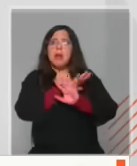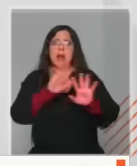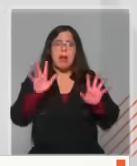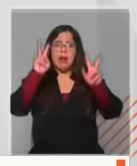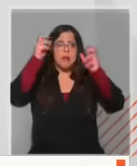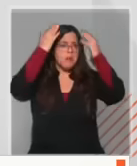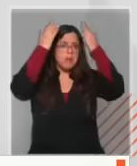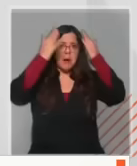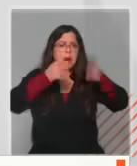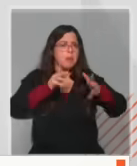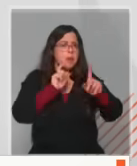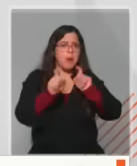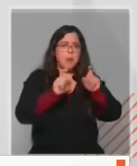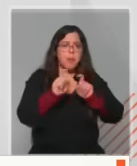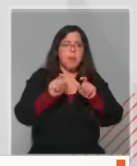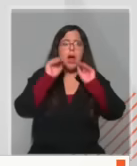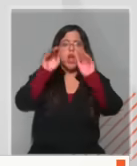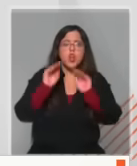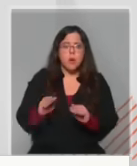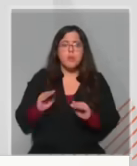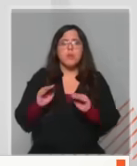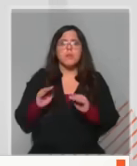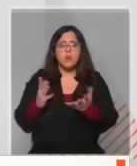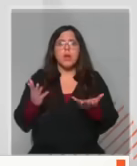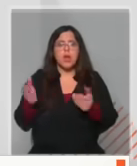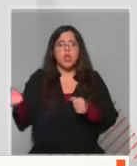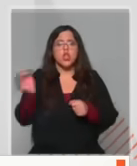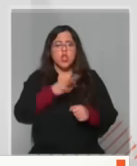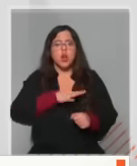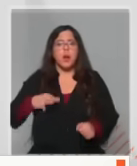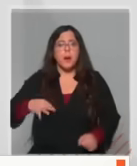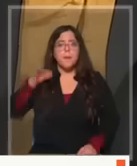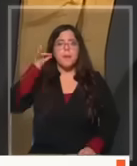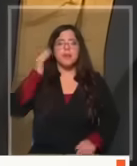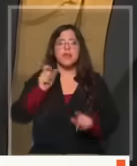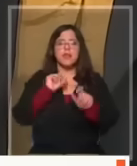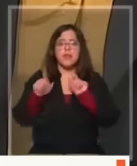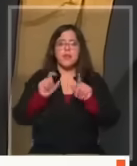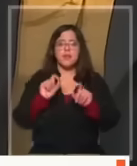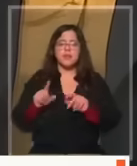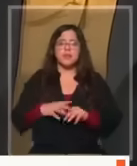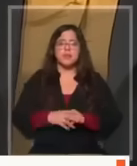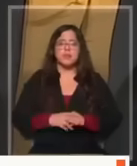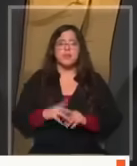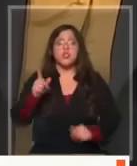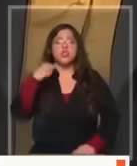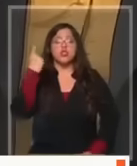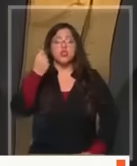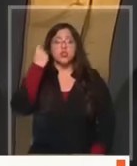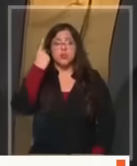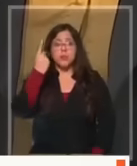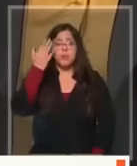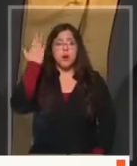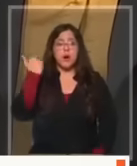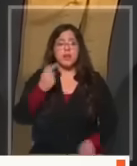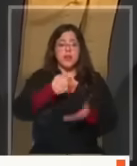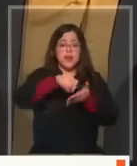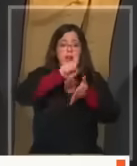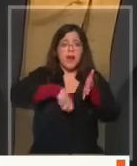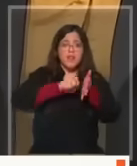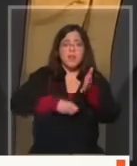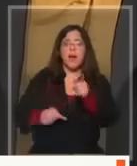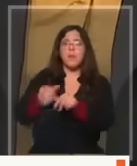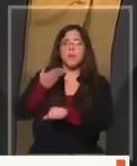psicológicos el mismo que fue calificado así por la ministra de defensa cuando nos enteramos de la firma nosotros